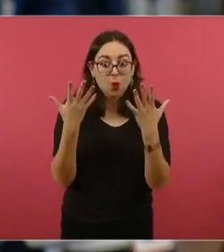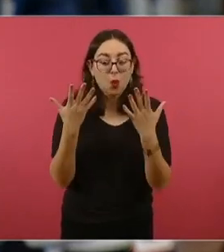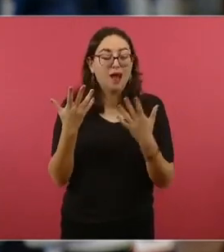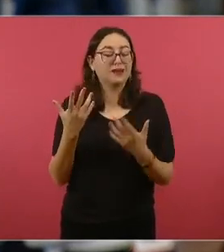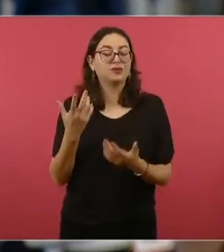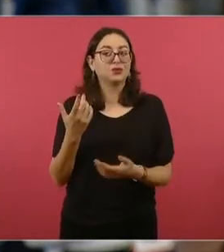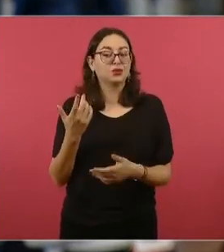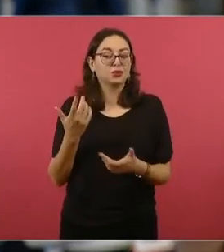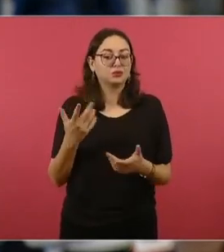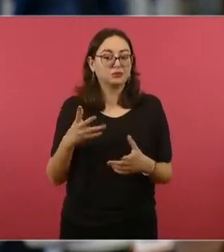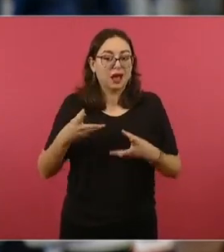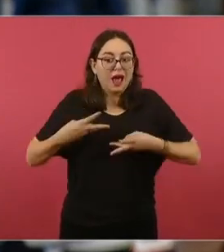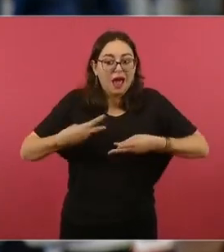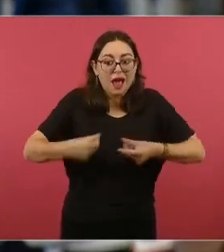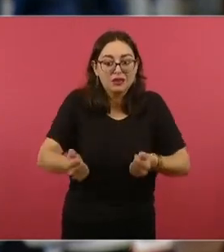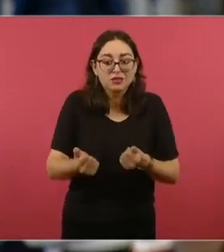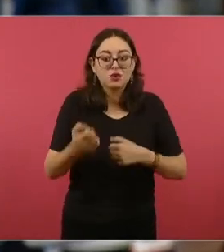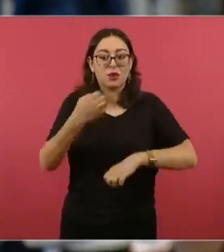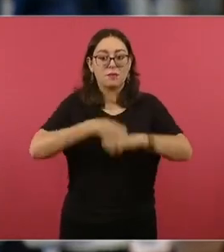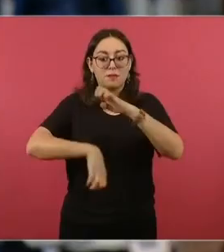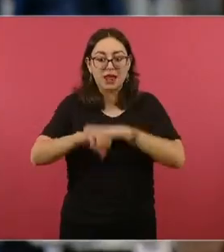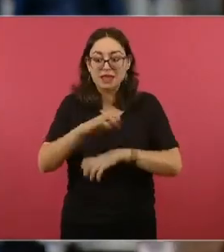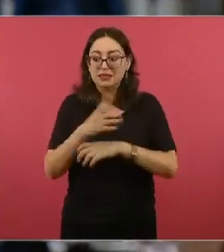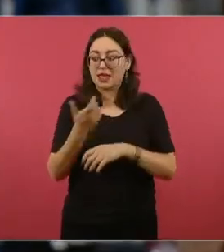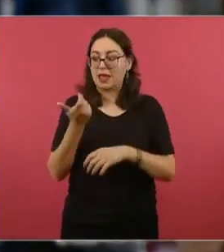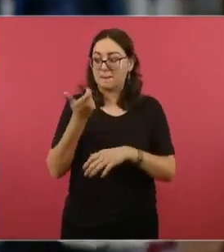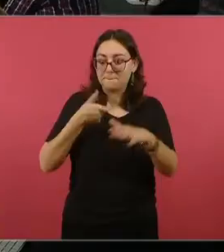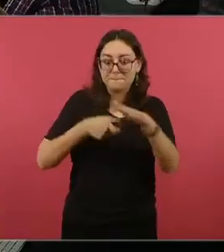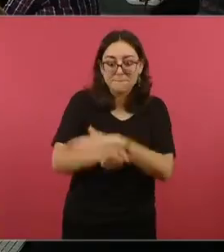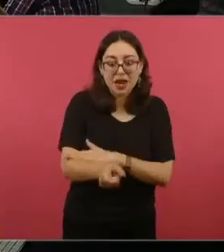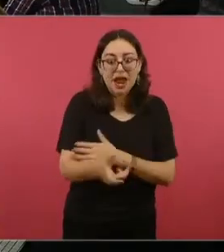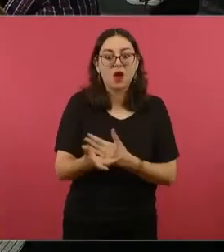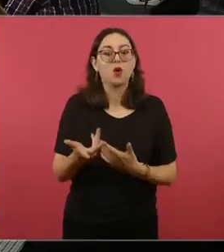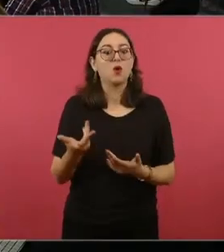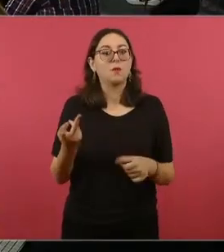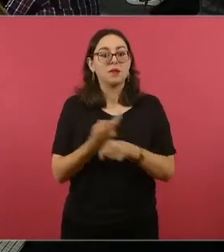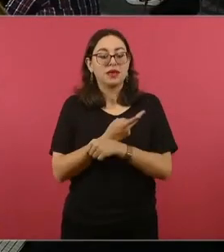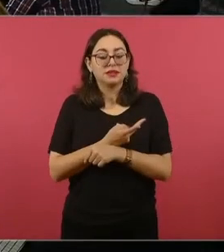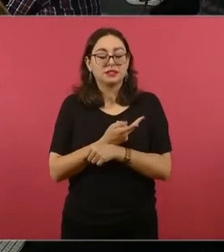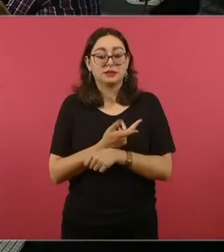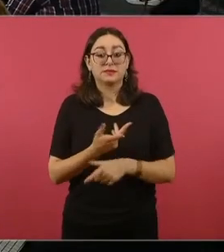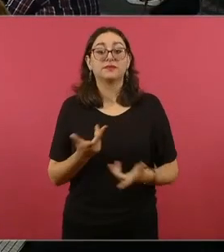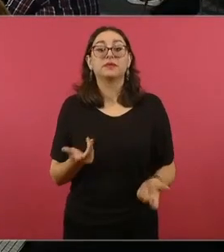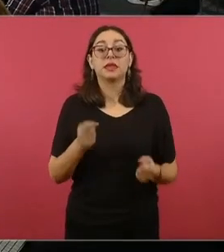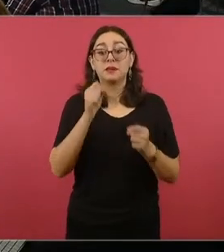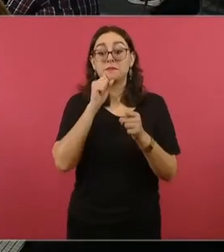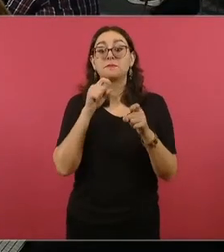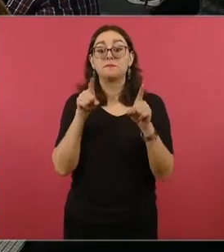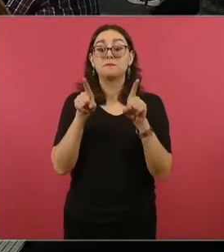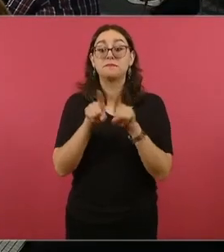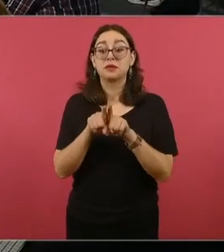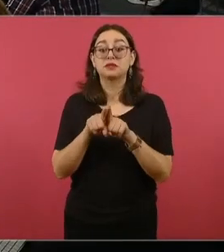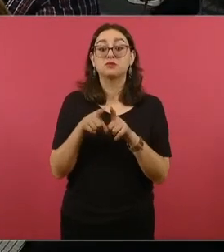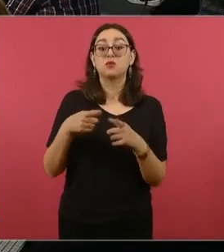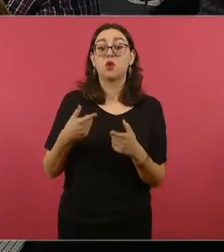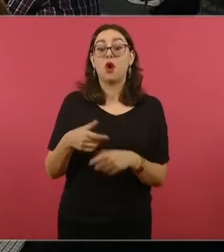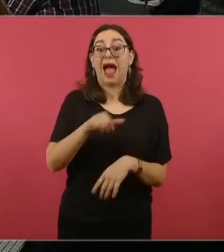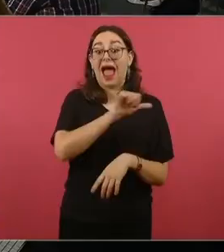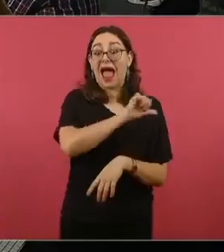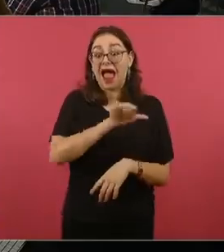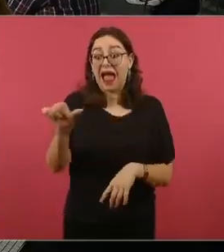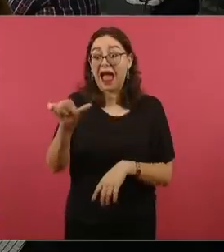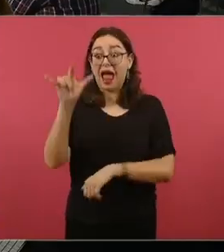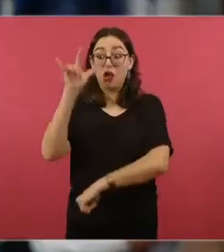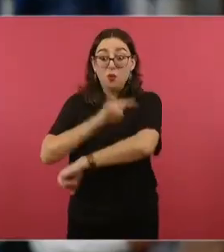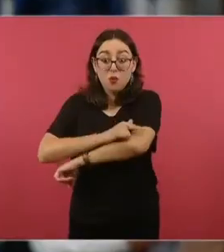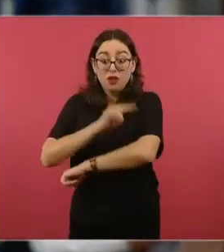del tren suburbano, también porque el costo del transporte público hacia los aeropuertos, no solamente en México sino en el mundo, tiene un costo